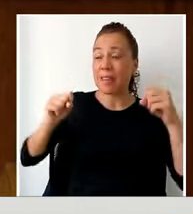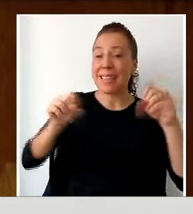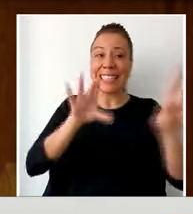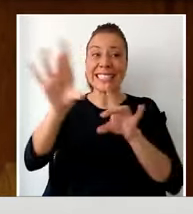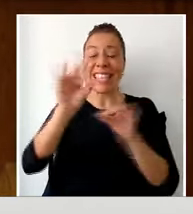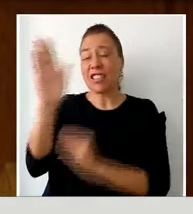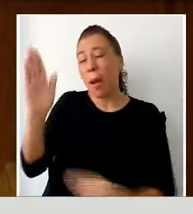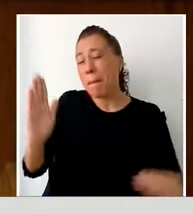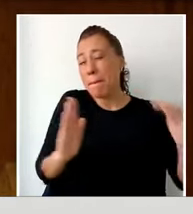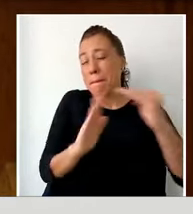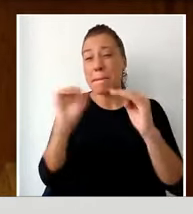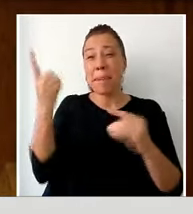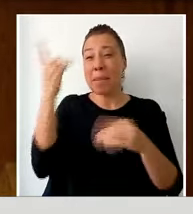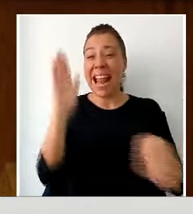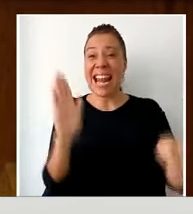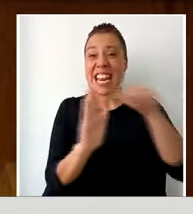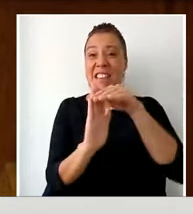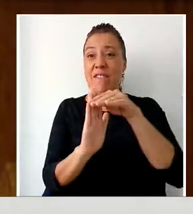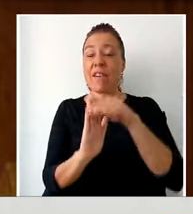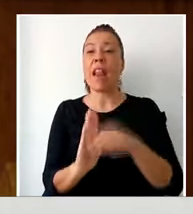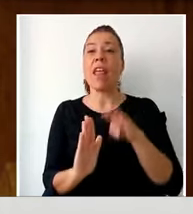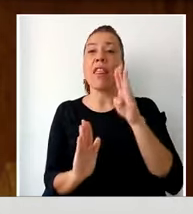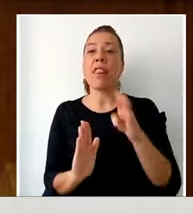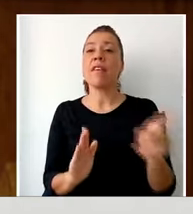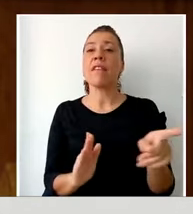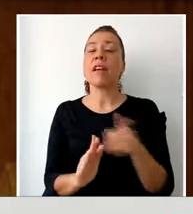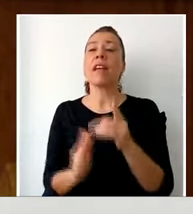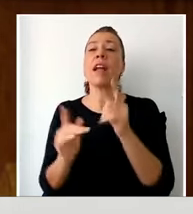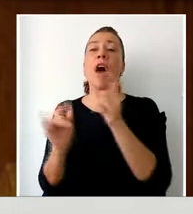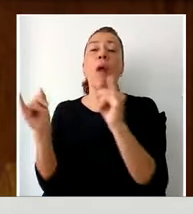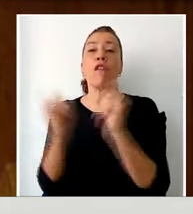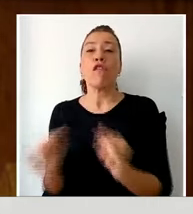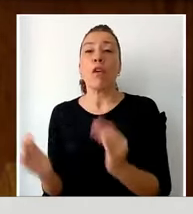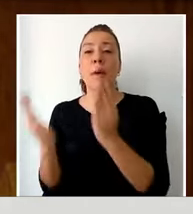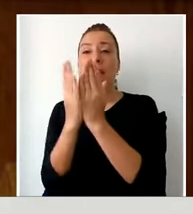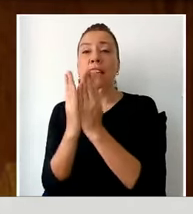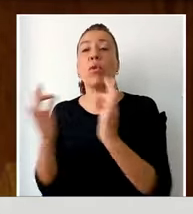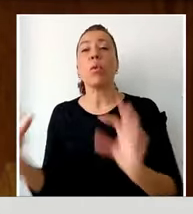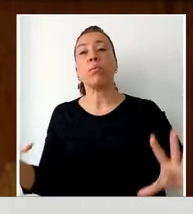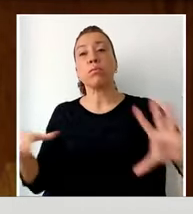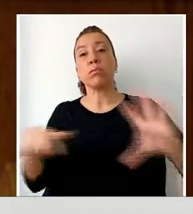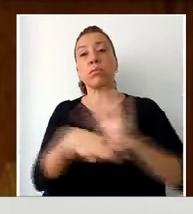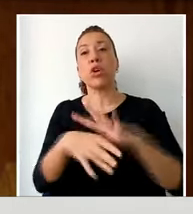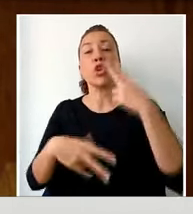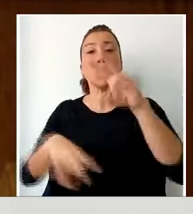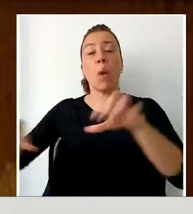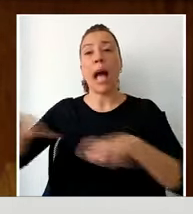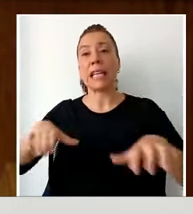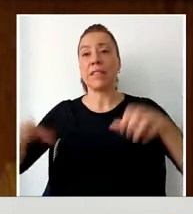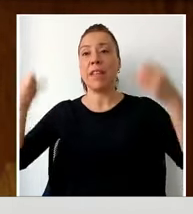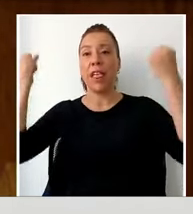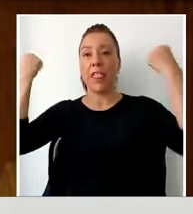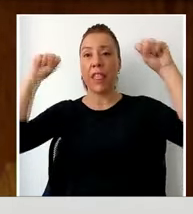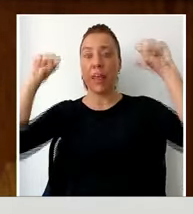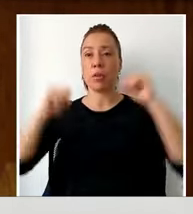sean sometidos a un régimen de estudios compatible con la actividad deportiva boletín